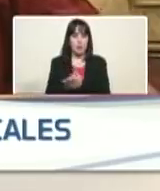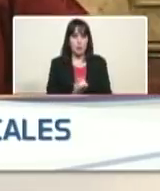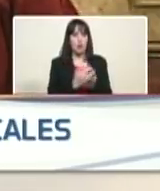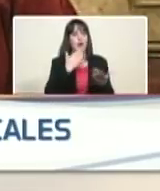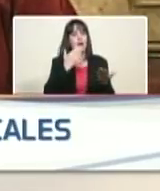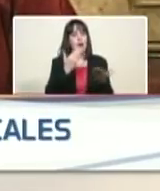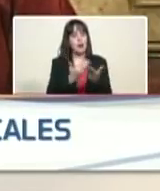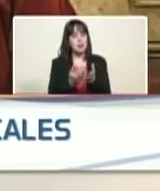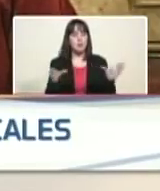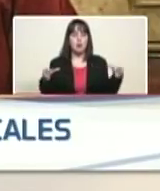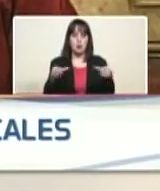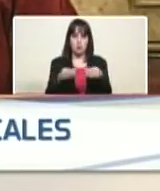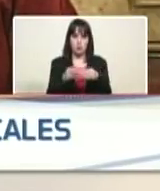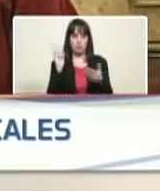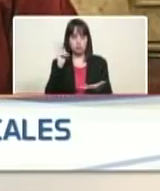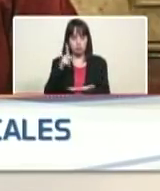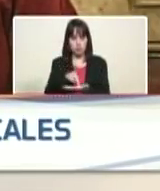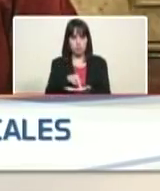agradezco esta reunión.